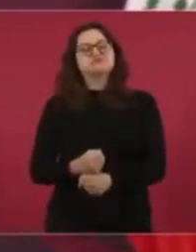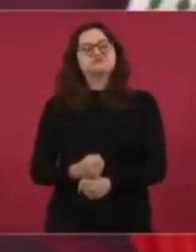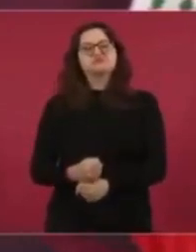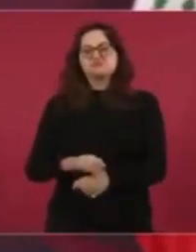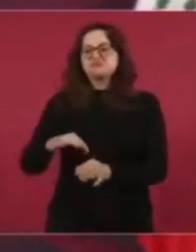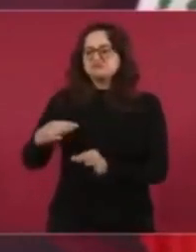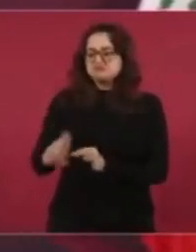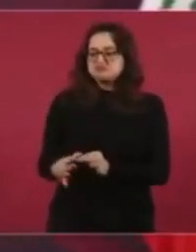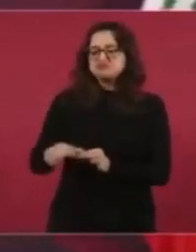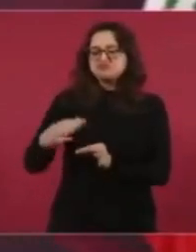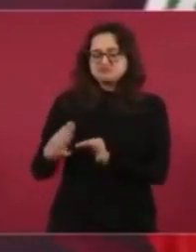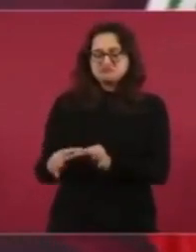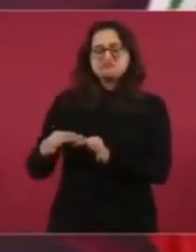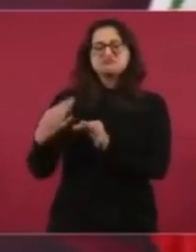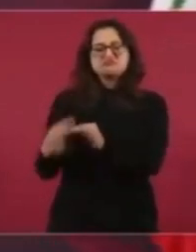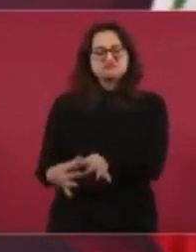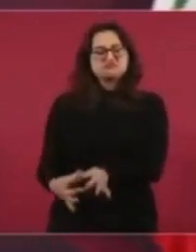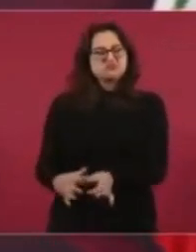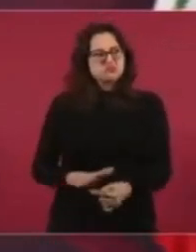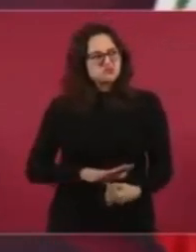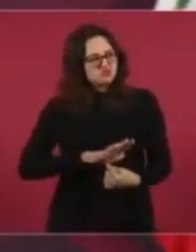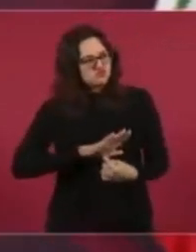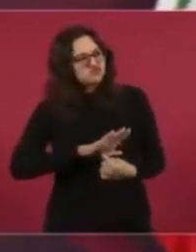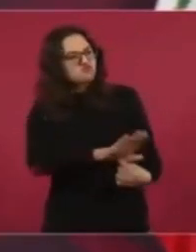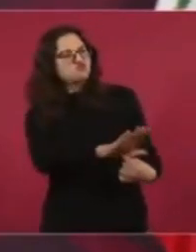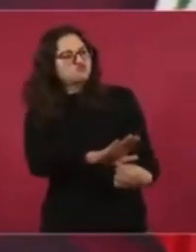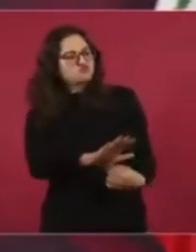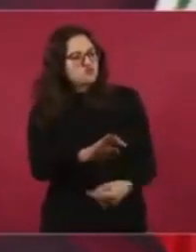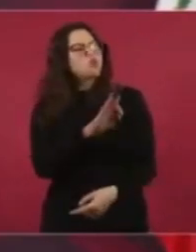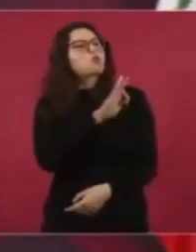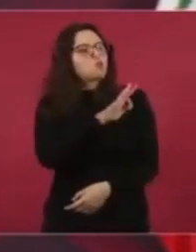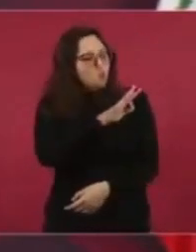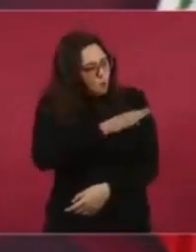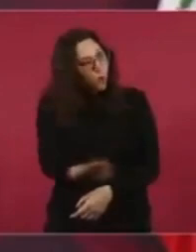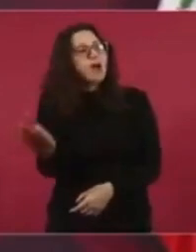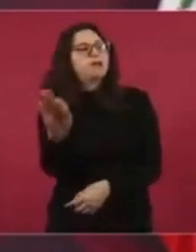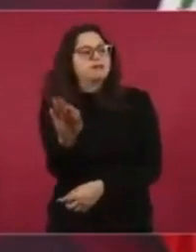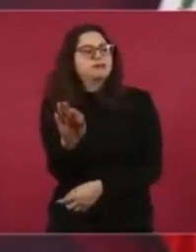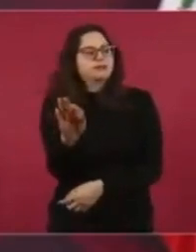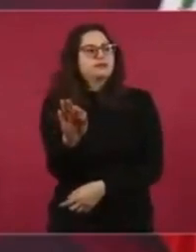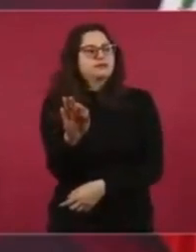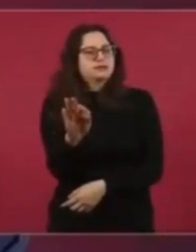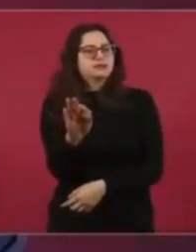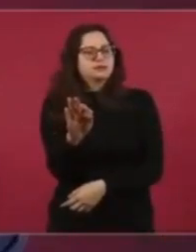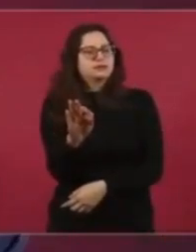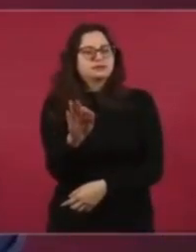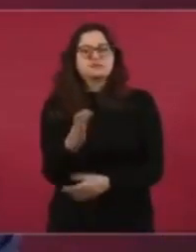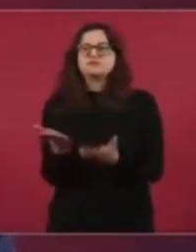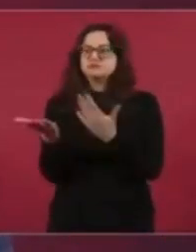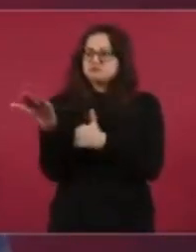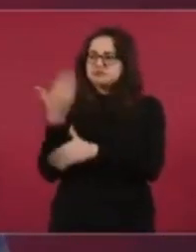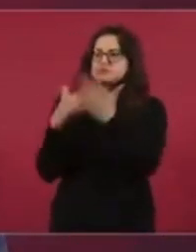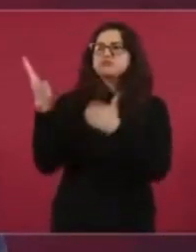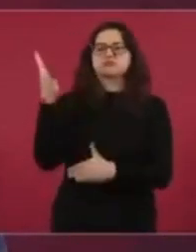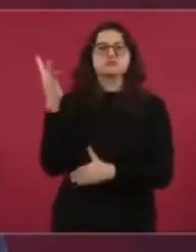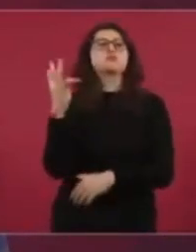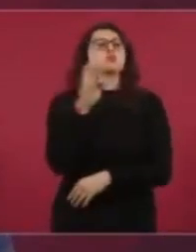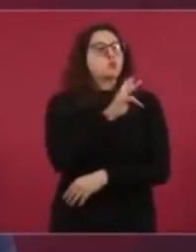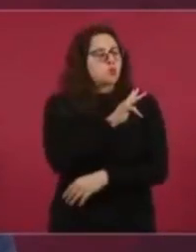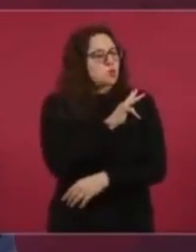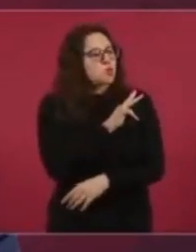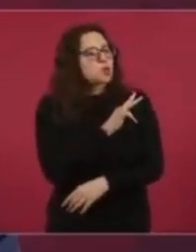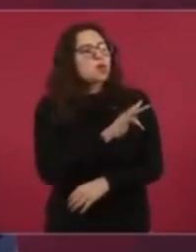Demostrando que es posible el progreso, como lo vamos a ver ahora,